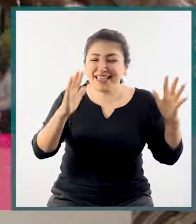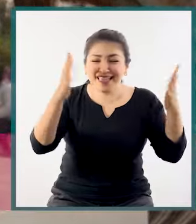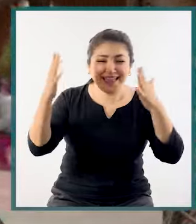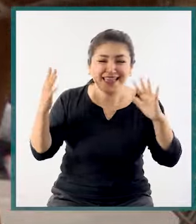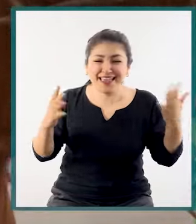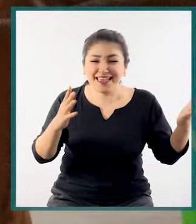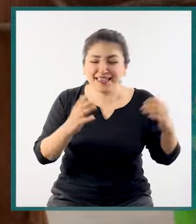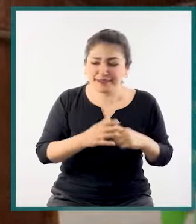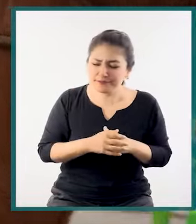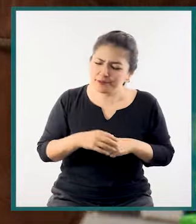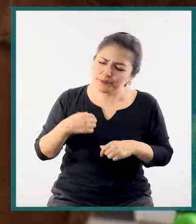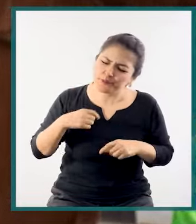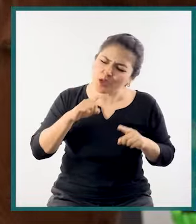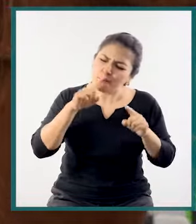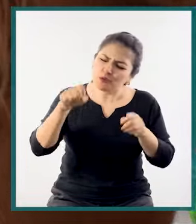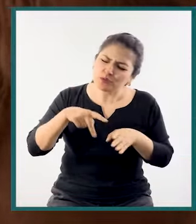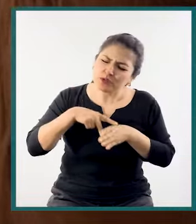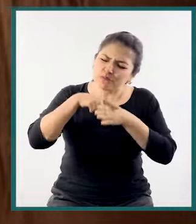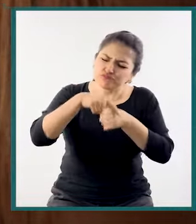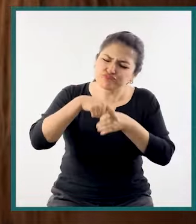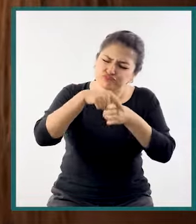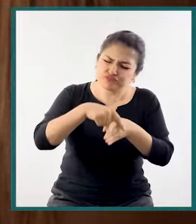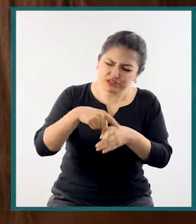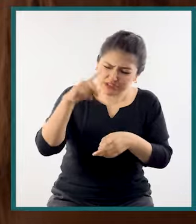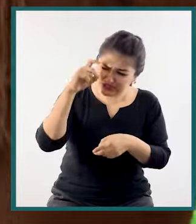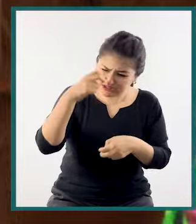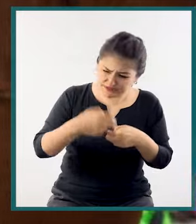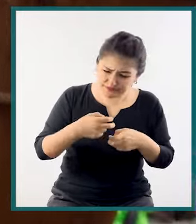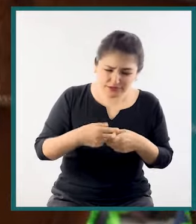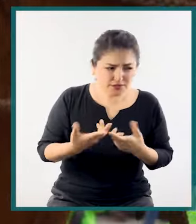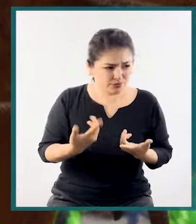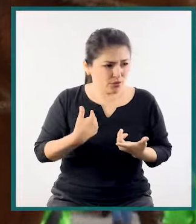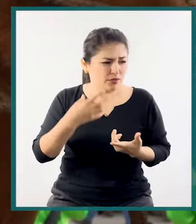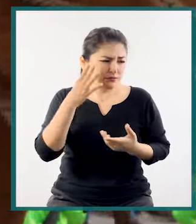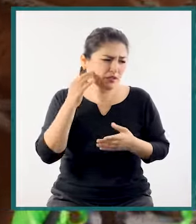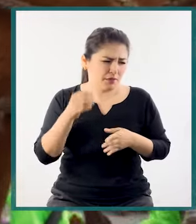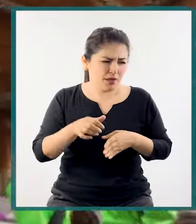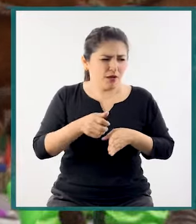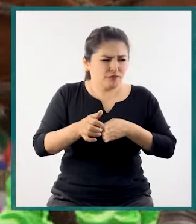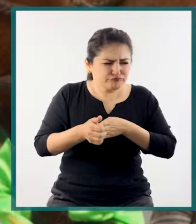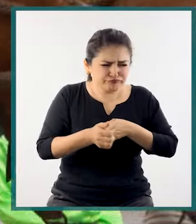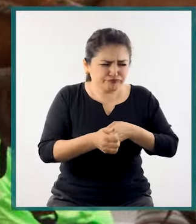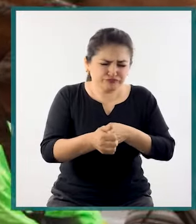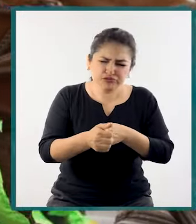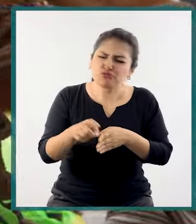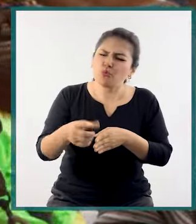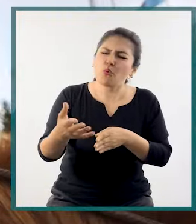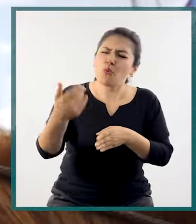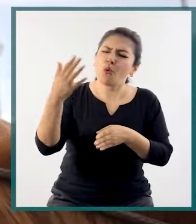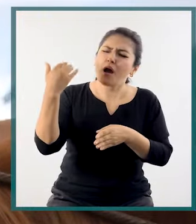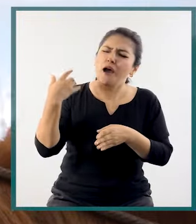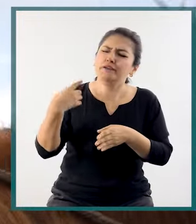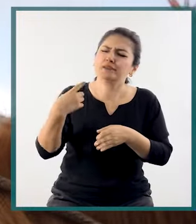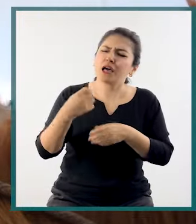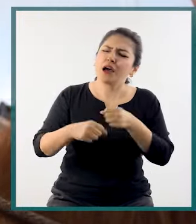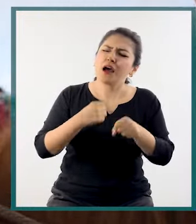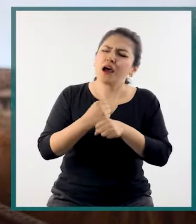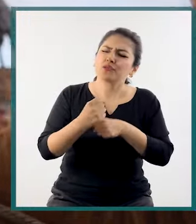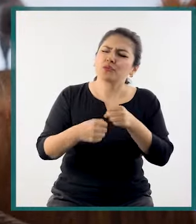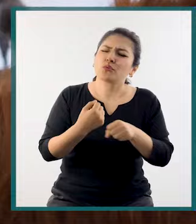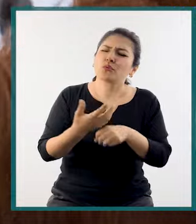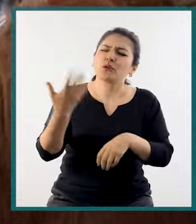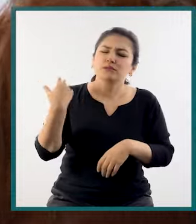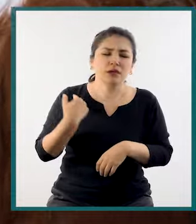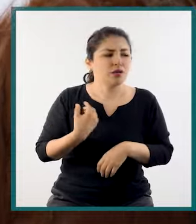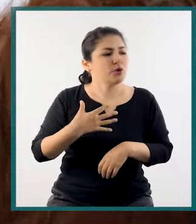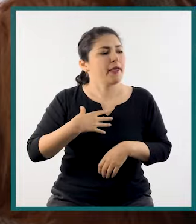A mí una consulta, ¿es difícil montar caballo? Sabes manejar. ¿Sí? ¿Hace cuánto que tú montas caballo? Desde